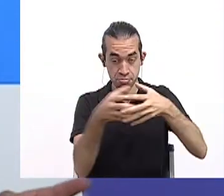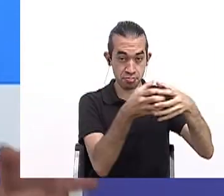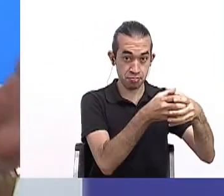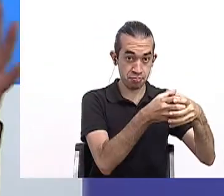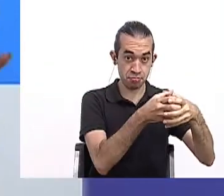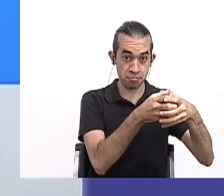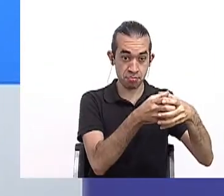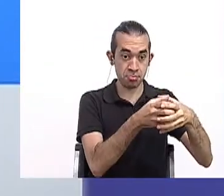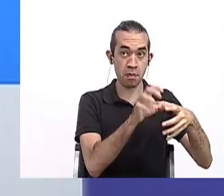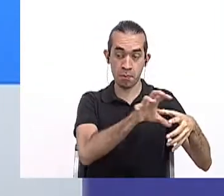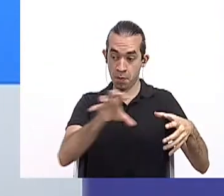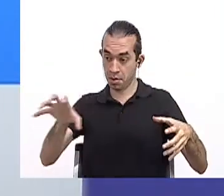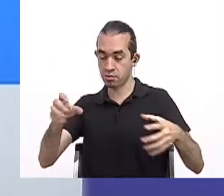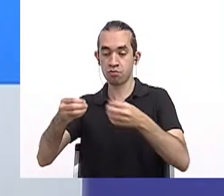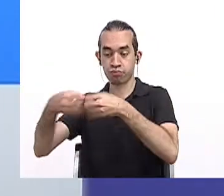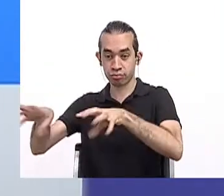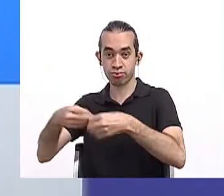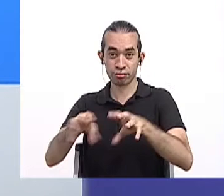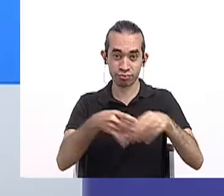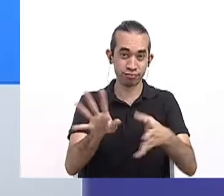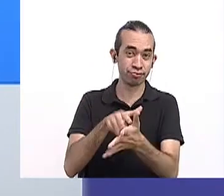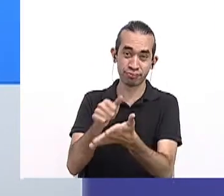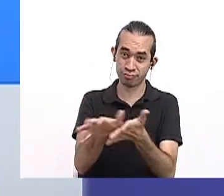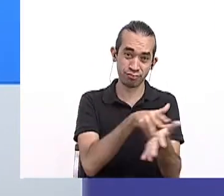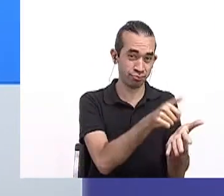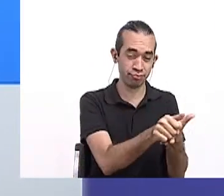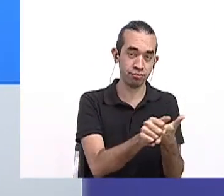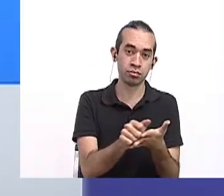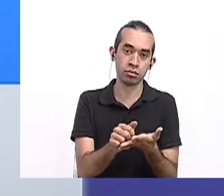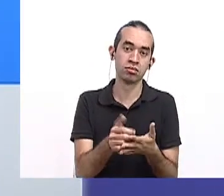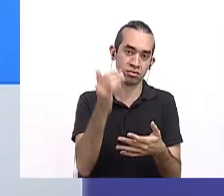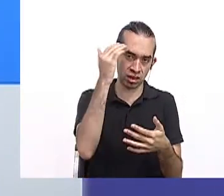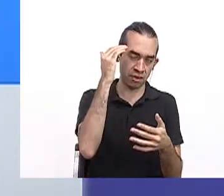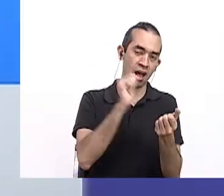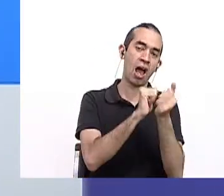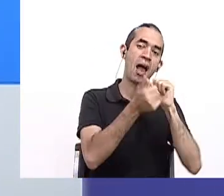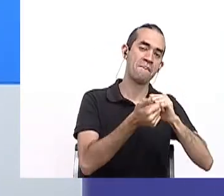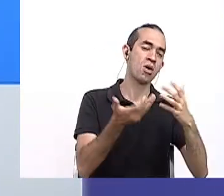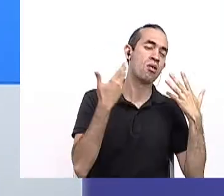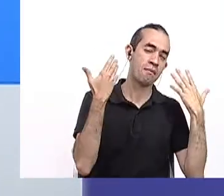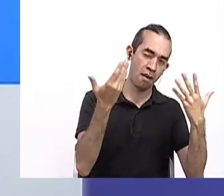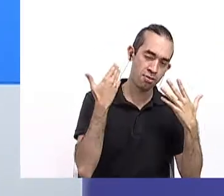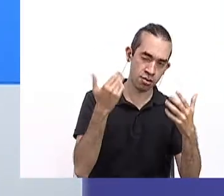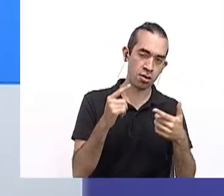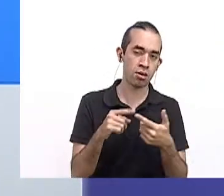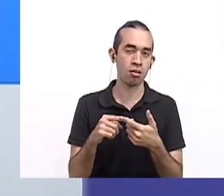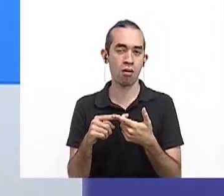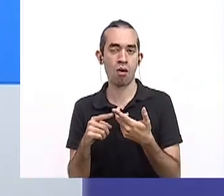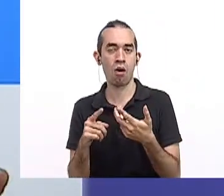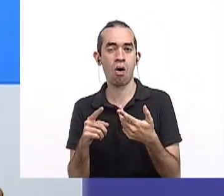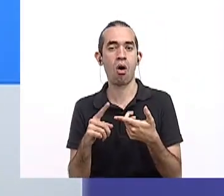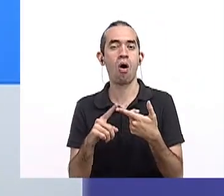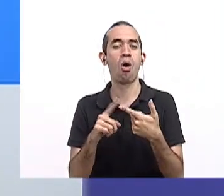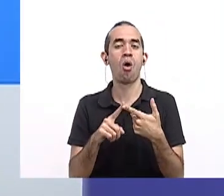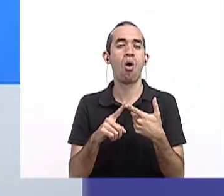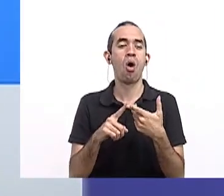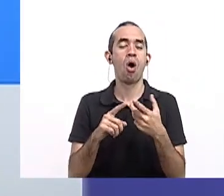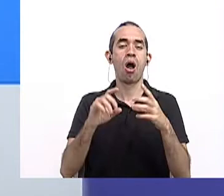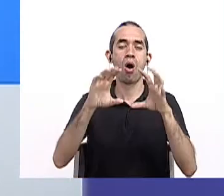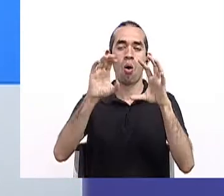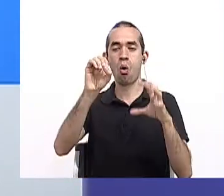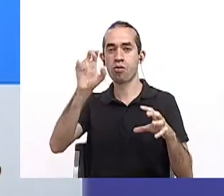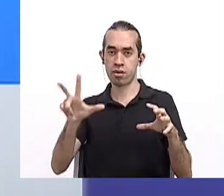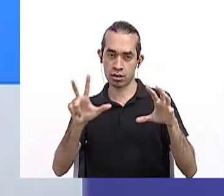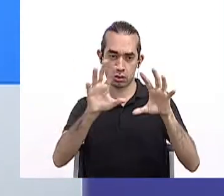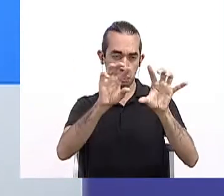como en el agotamiento de la capa de ozono encontramos la pérdida de biodiversidad muchas especies mueren